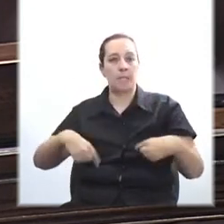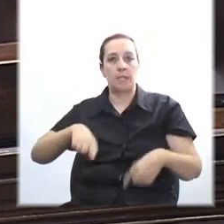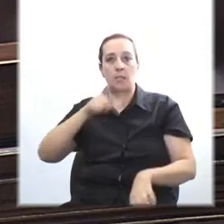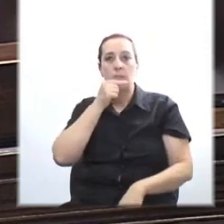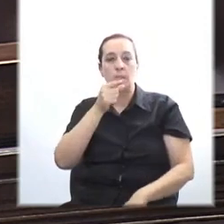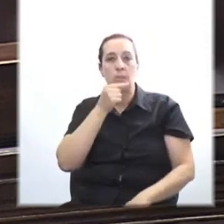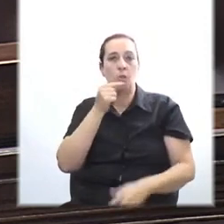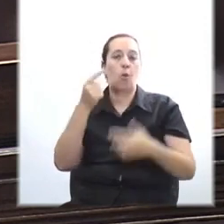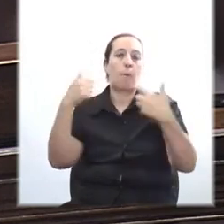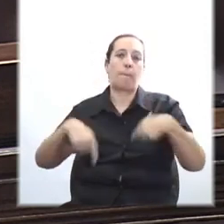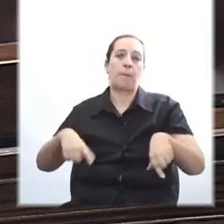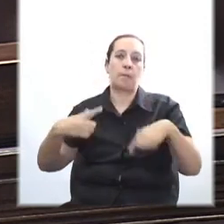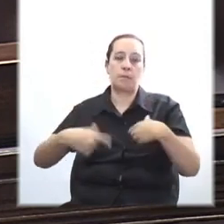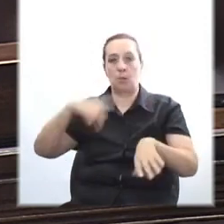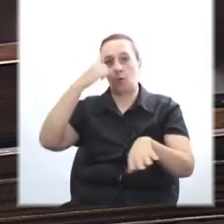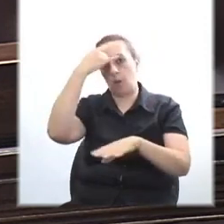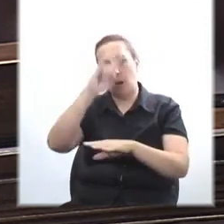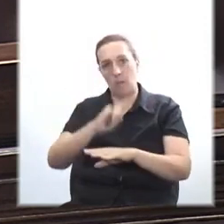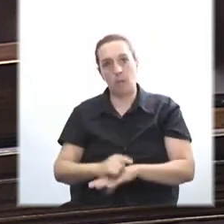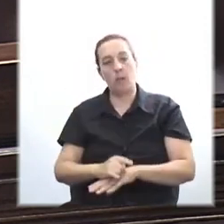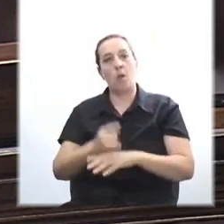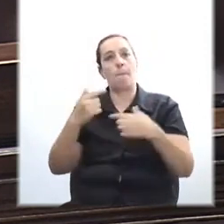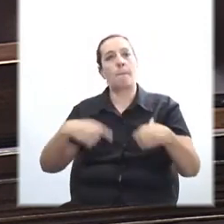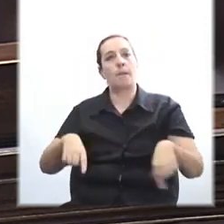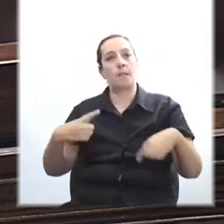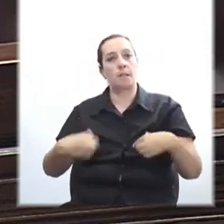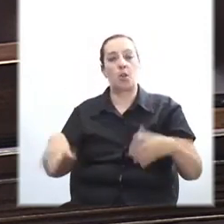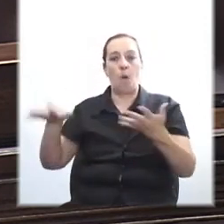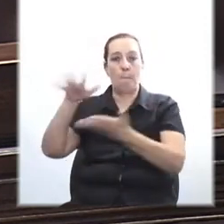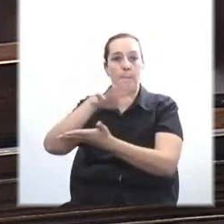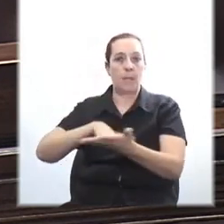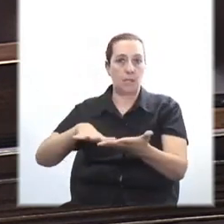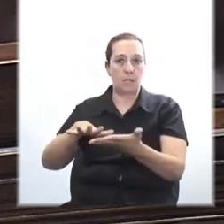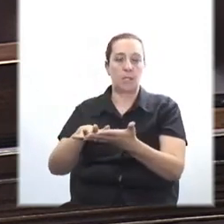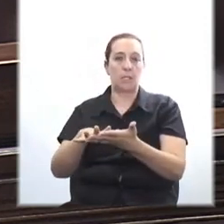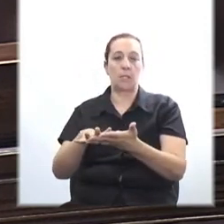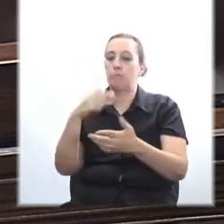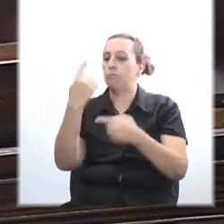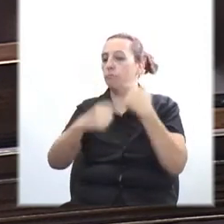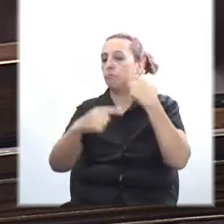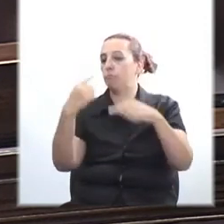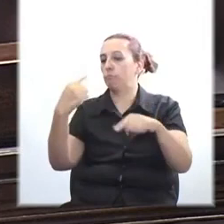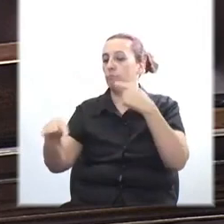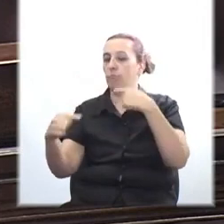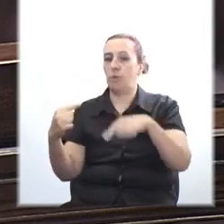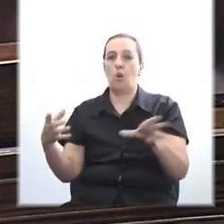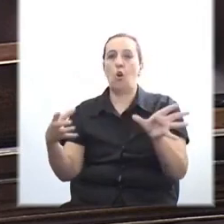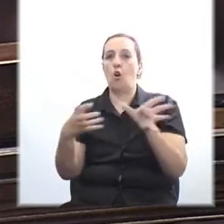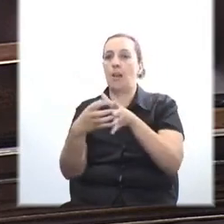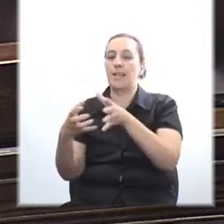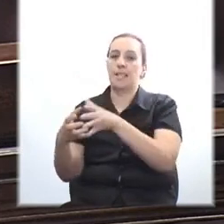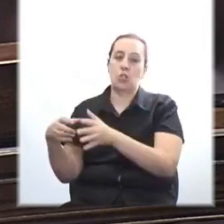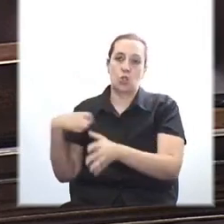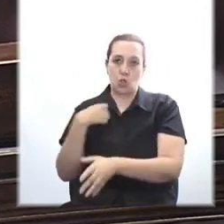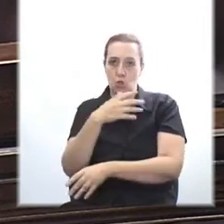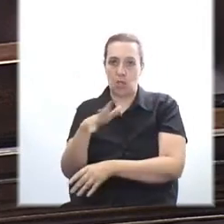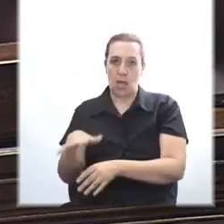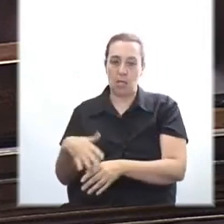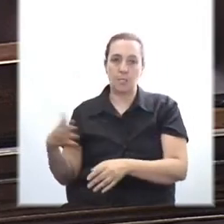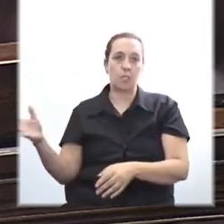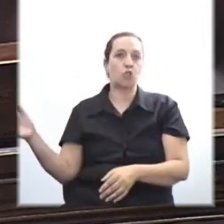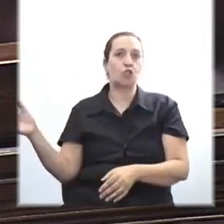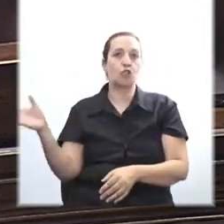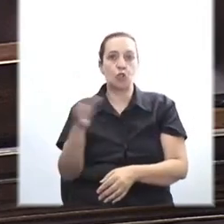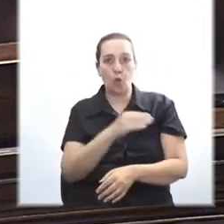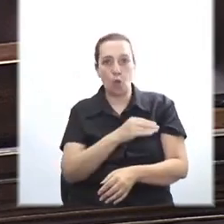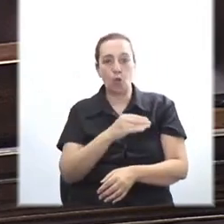Ministerio de Ganadería, Agricultura y Pesca, al Ministerio de Ambiente, a las distintas organizaciones sociales, es decir, a todos